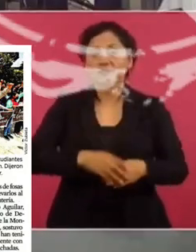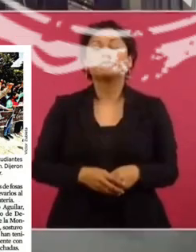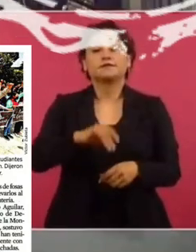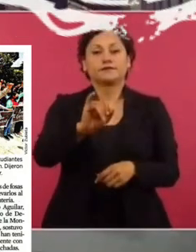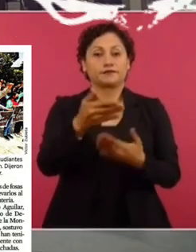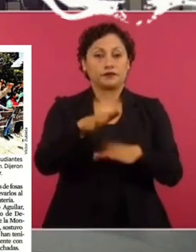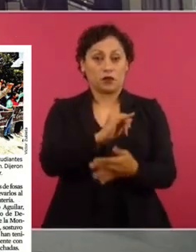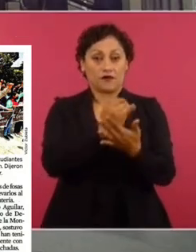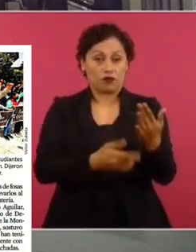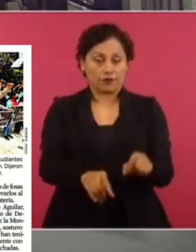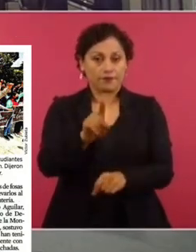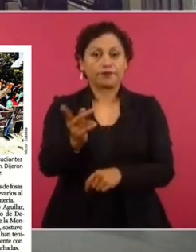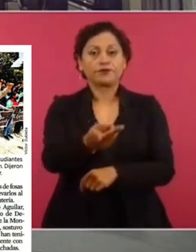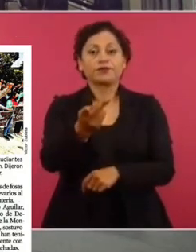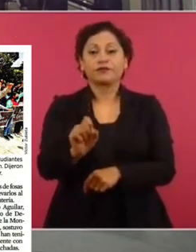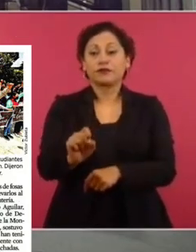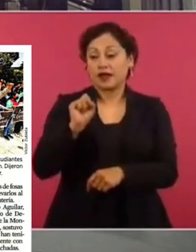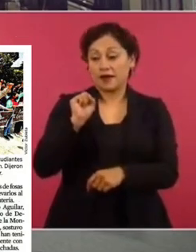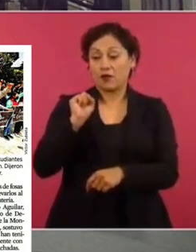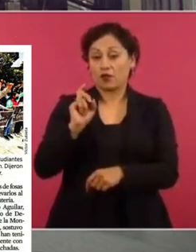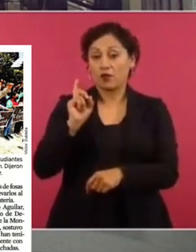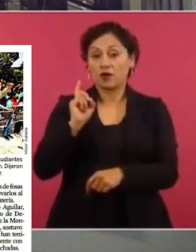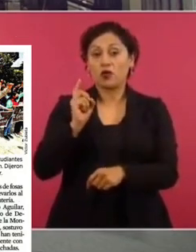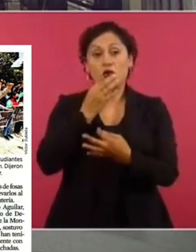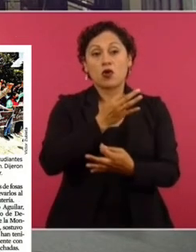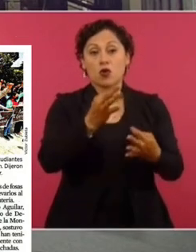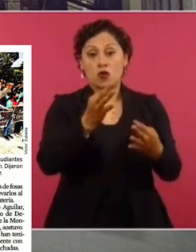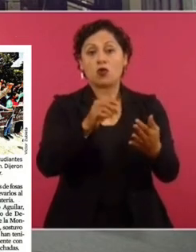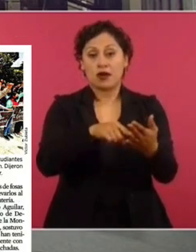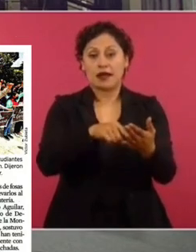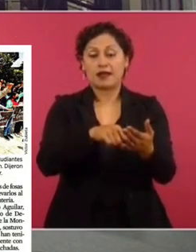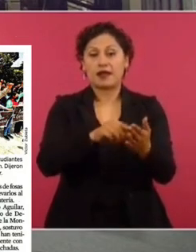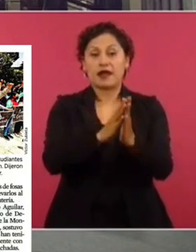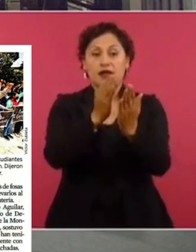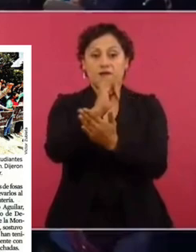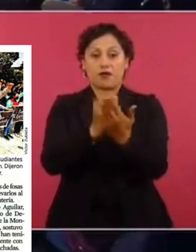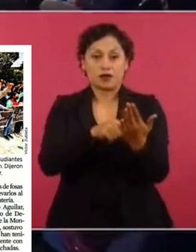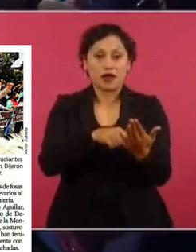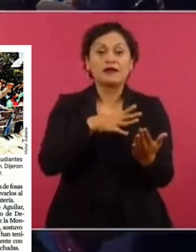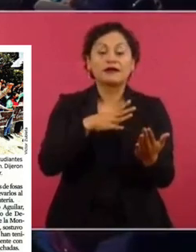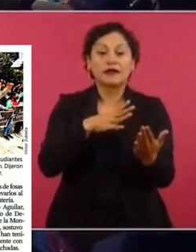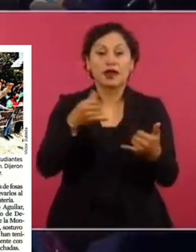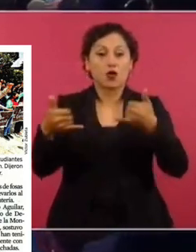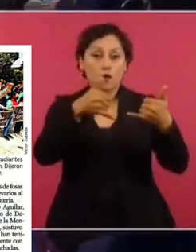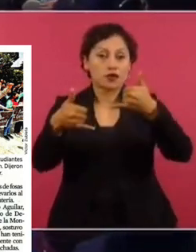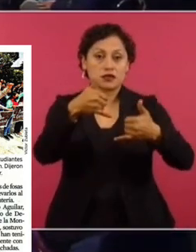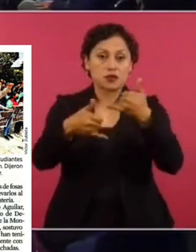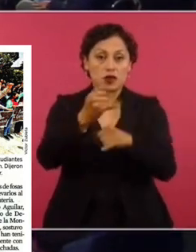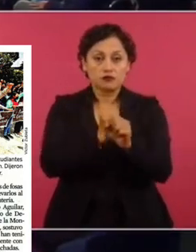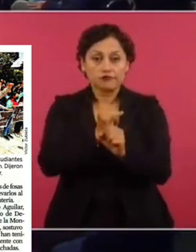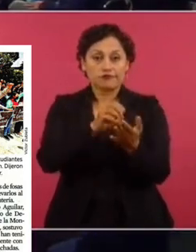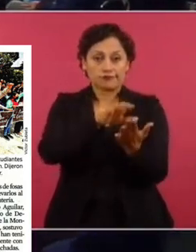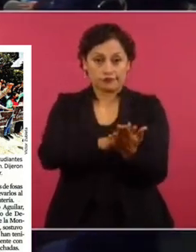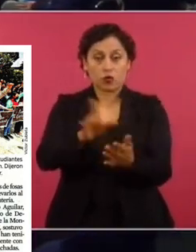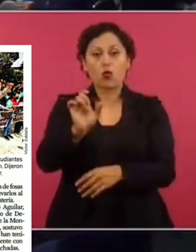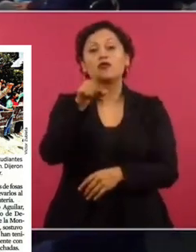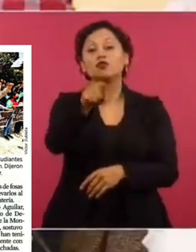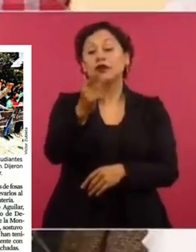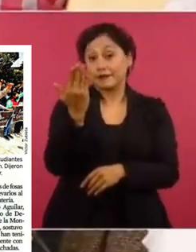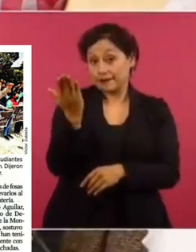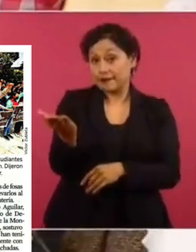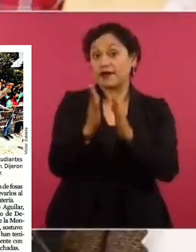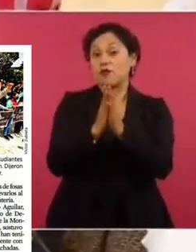precisamente sobre el informe, bueno, este fin de semana también una filtración que se da ya sin testar de estos fragmentos, incluso de conversaciones, pero que se da pues unas horas después de que usted pide precisamente que se